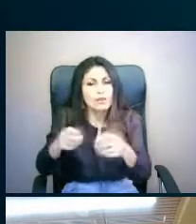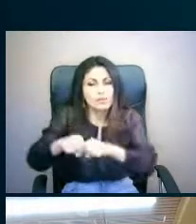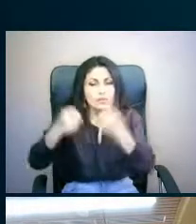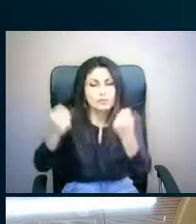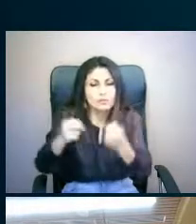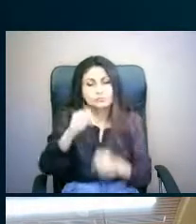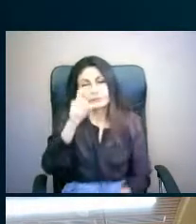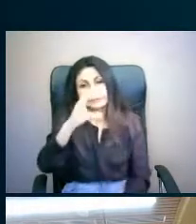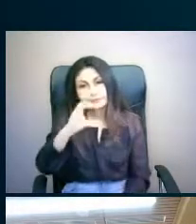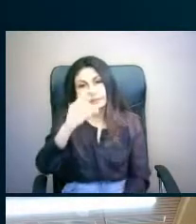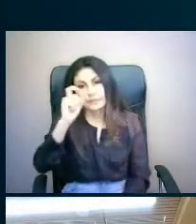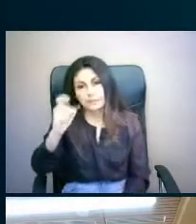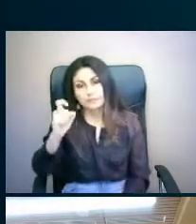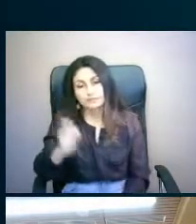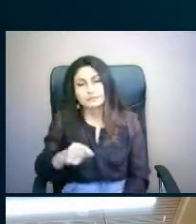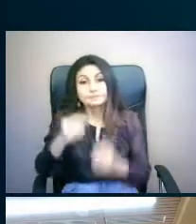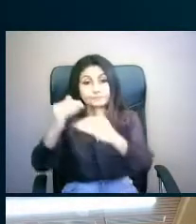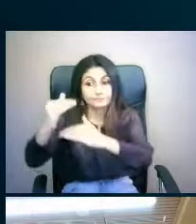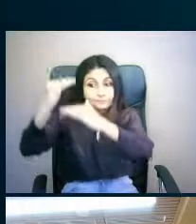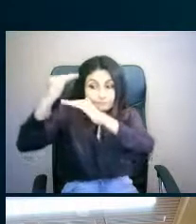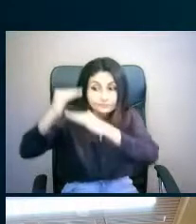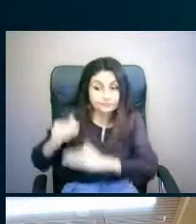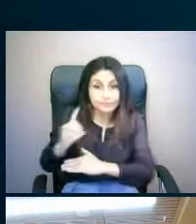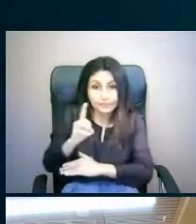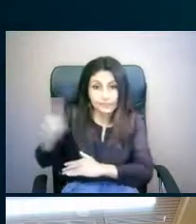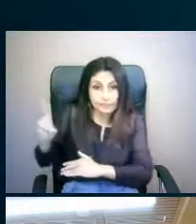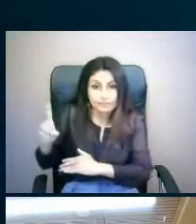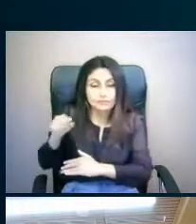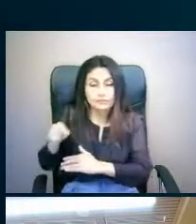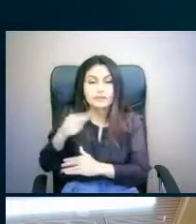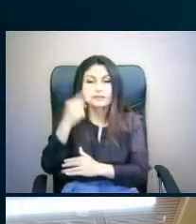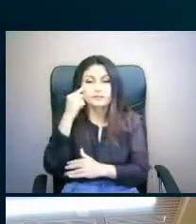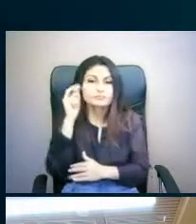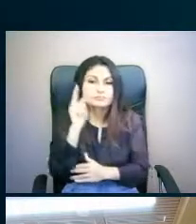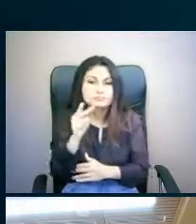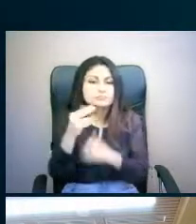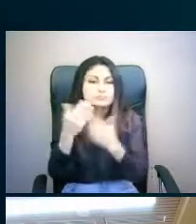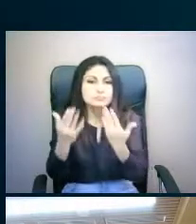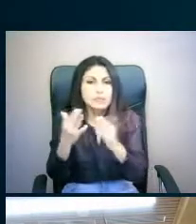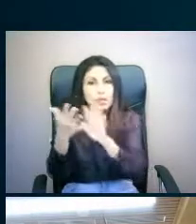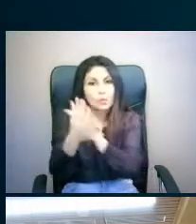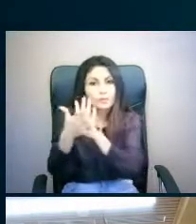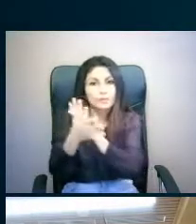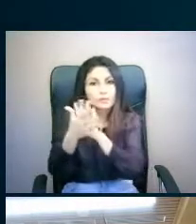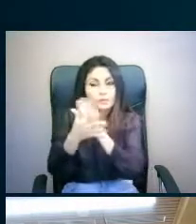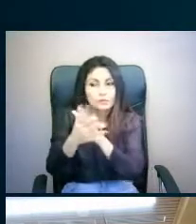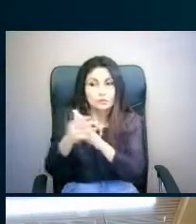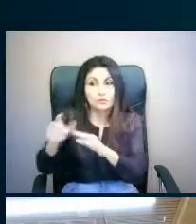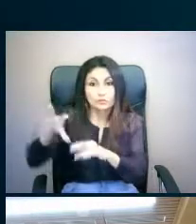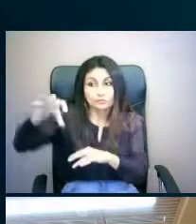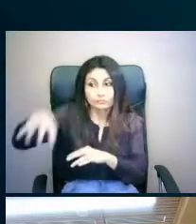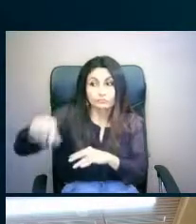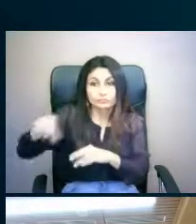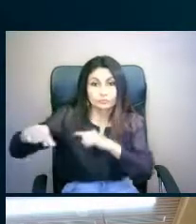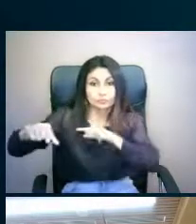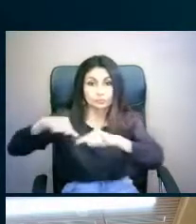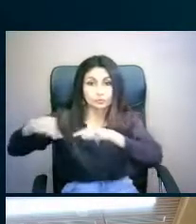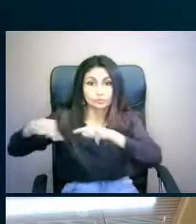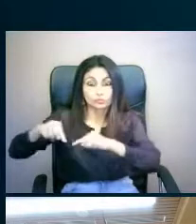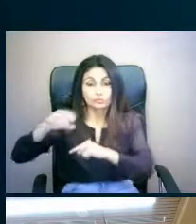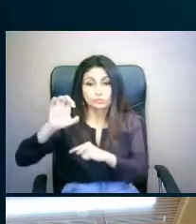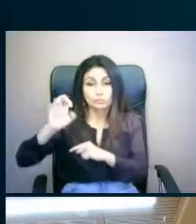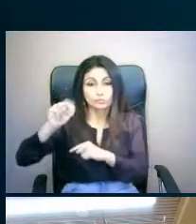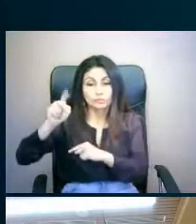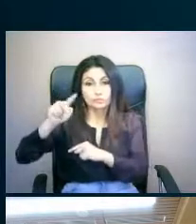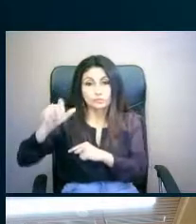Por último, en la parte inferior derecha, podemos observar los comentarios del Centro de Control del Sistema de ENSA con las